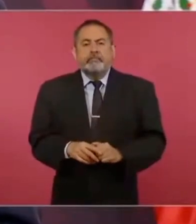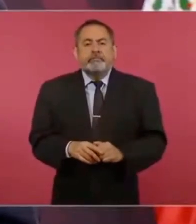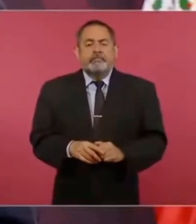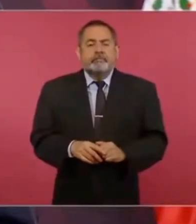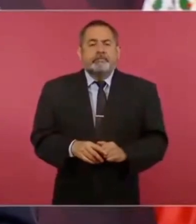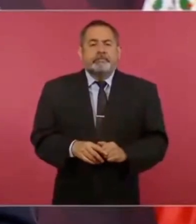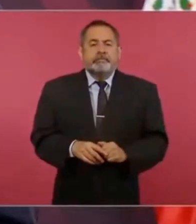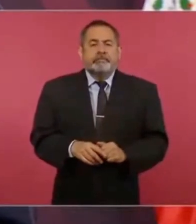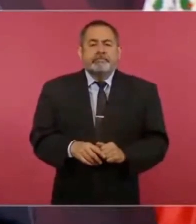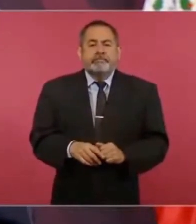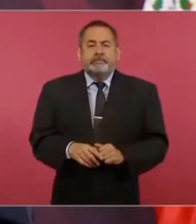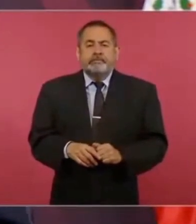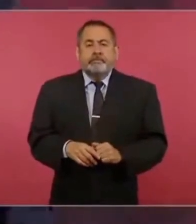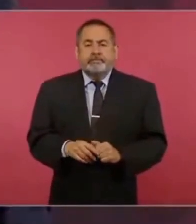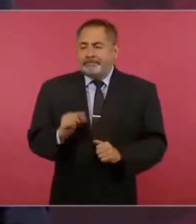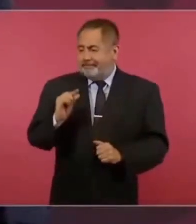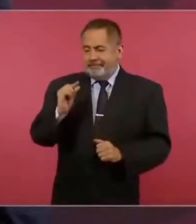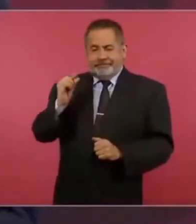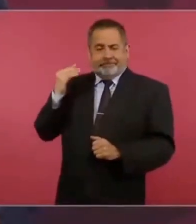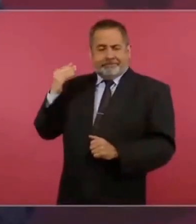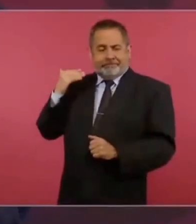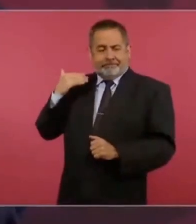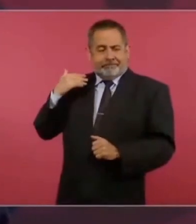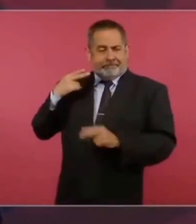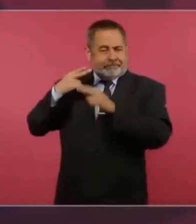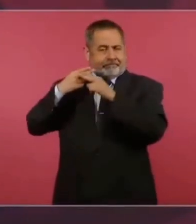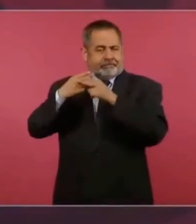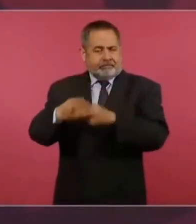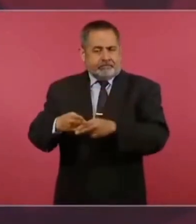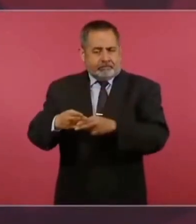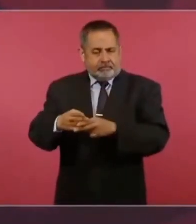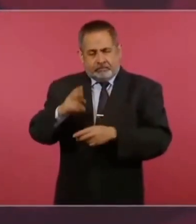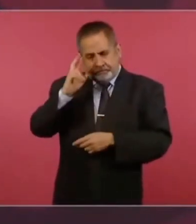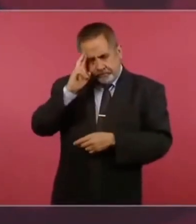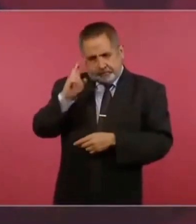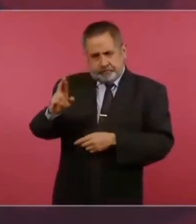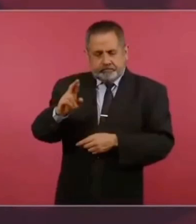ahora que fue su aniversario, mejor dicho,